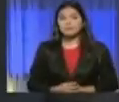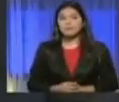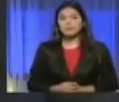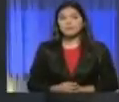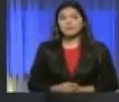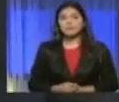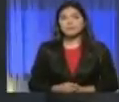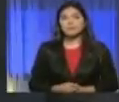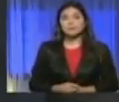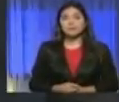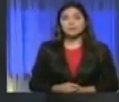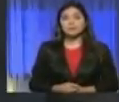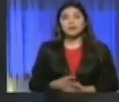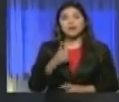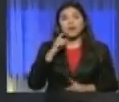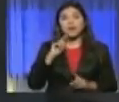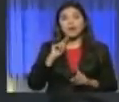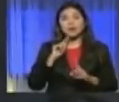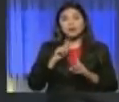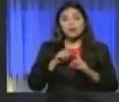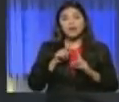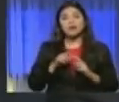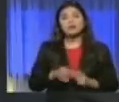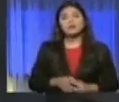productivo, o sea, del modelo